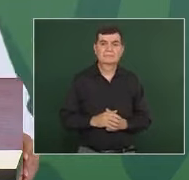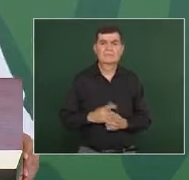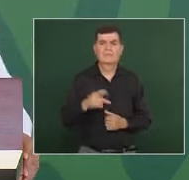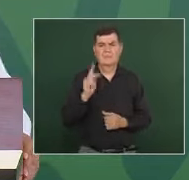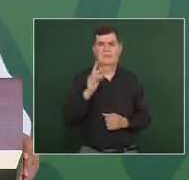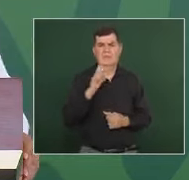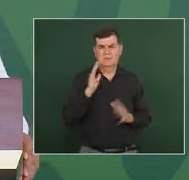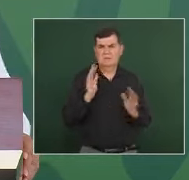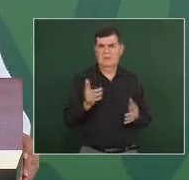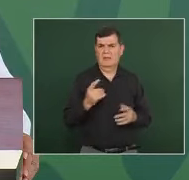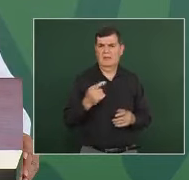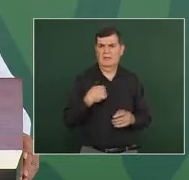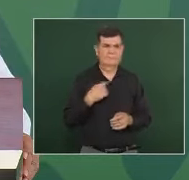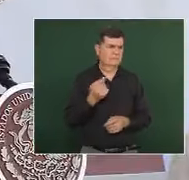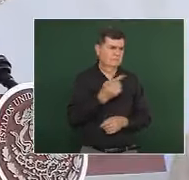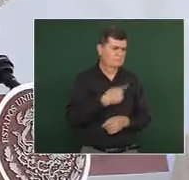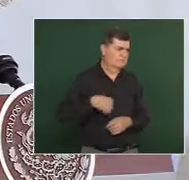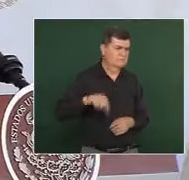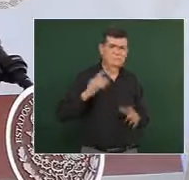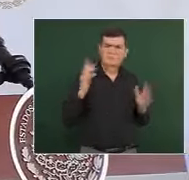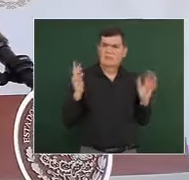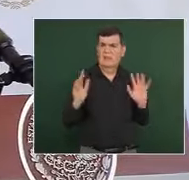pero ya nosotros estamos